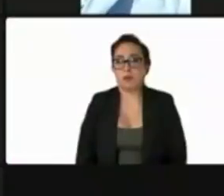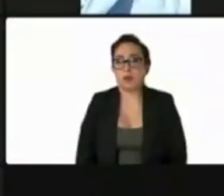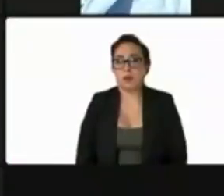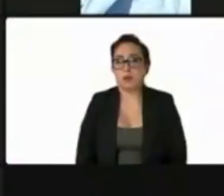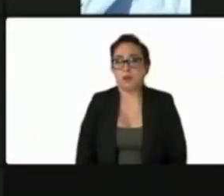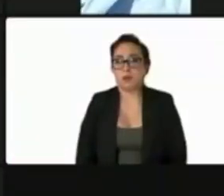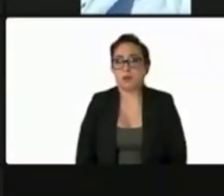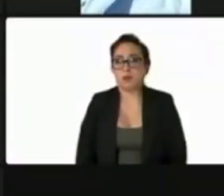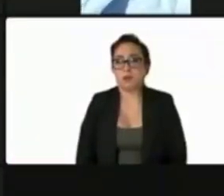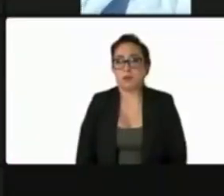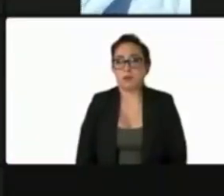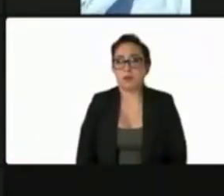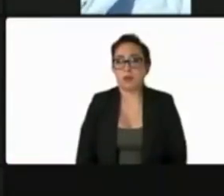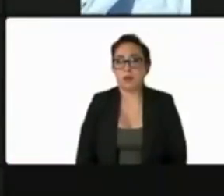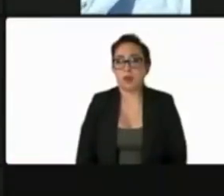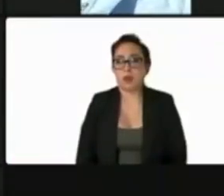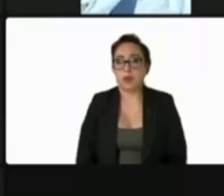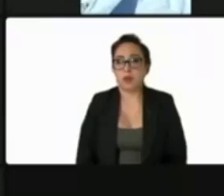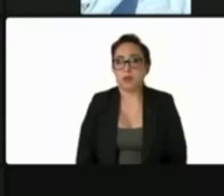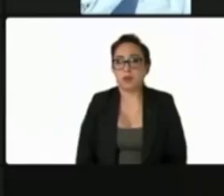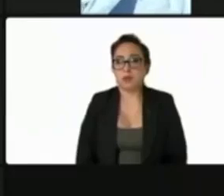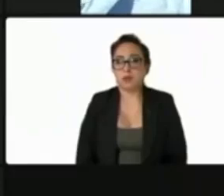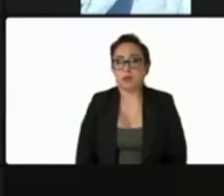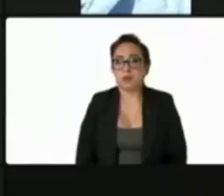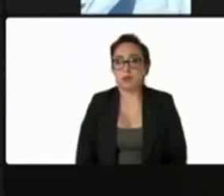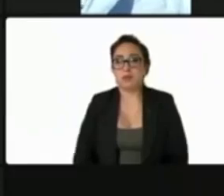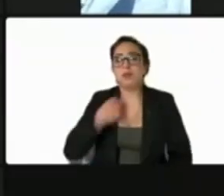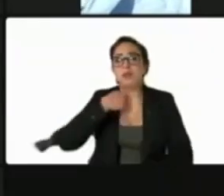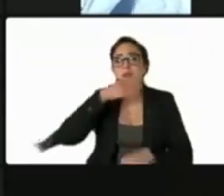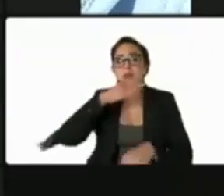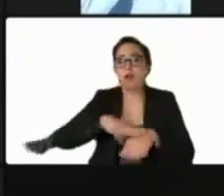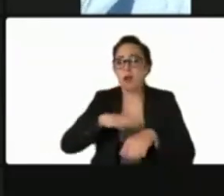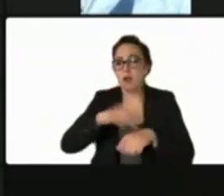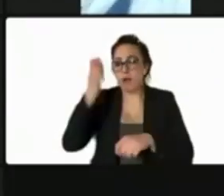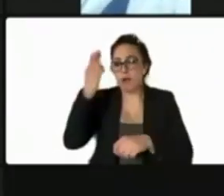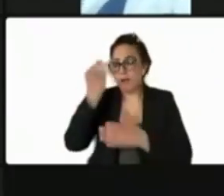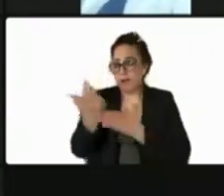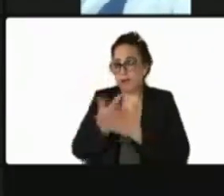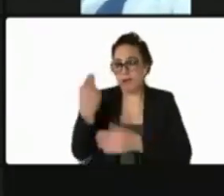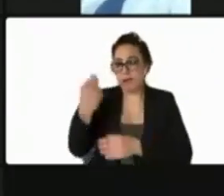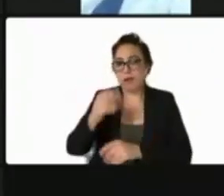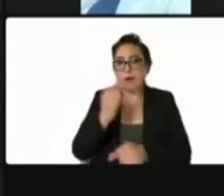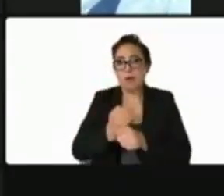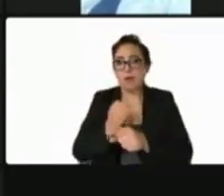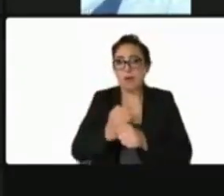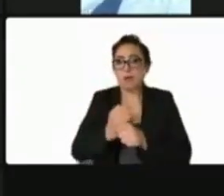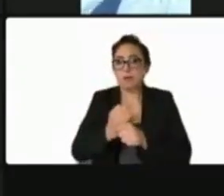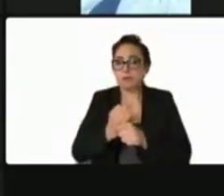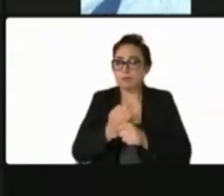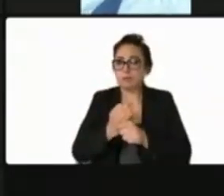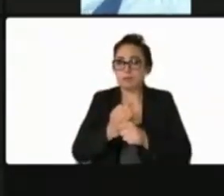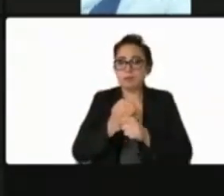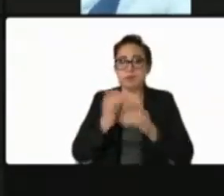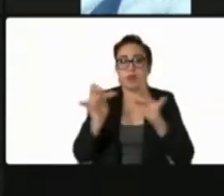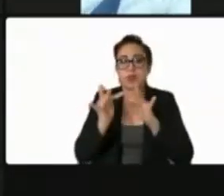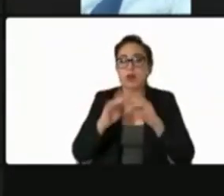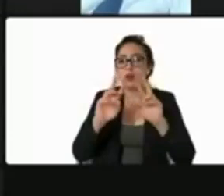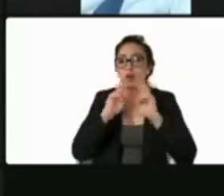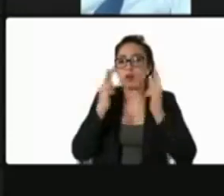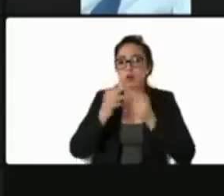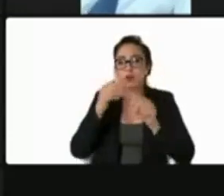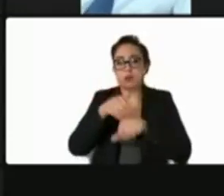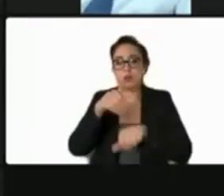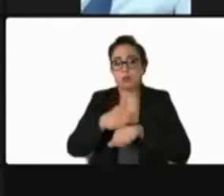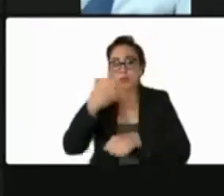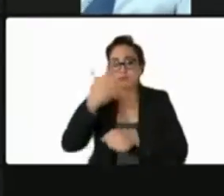Morales. El lugar del diputado Federico Doring como integrante del grupo parlamentario será tomado por su homólogo Chávez Semerena en la Comisión de Presupuesto y